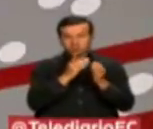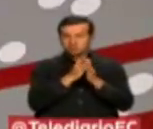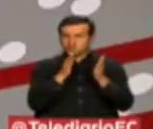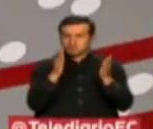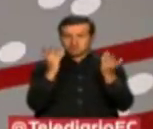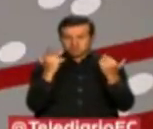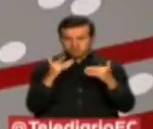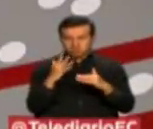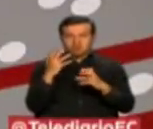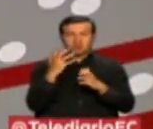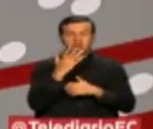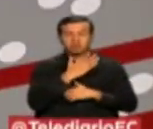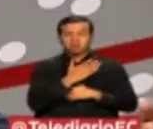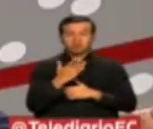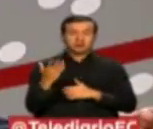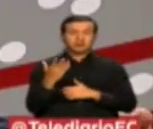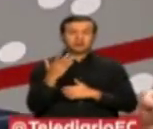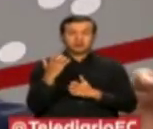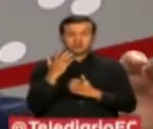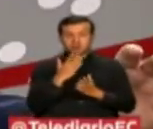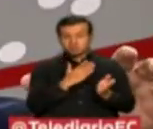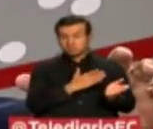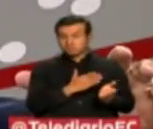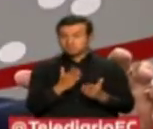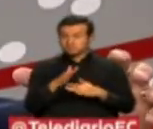establecer. Lo que se quiere establecer, estos sistemas